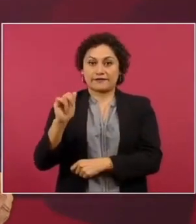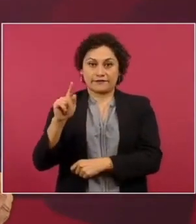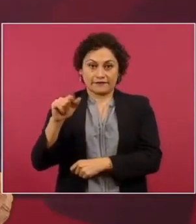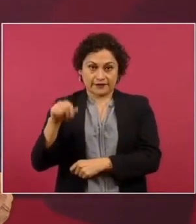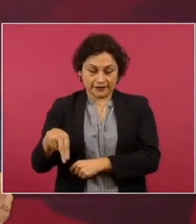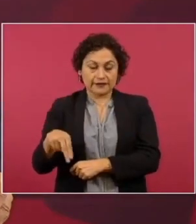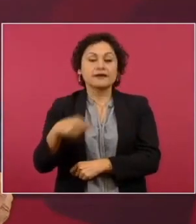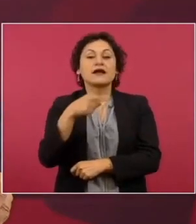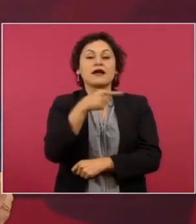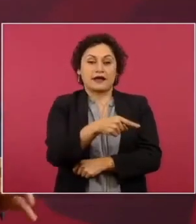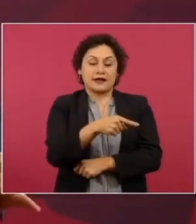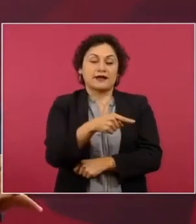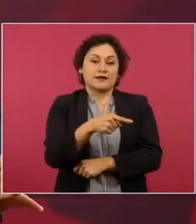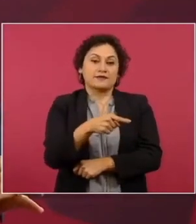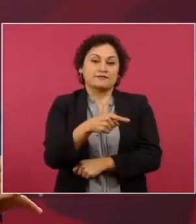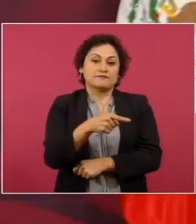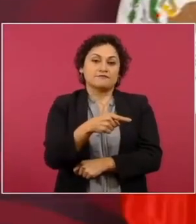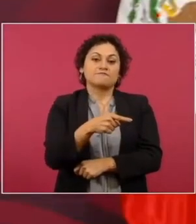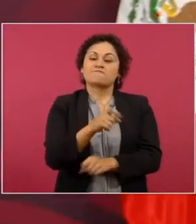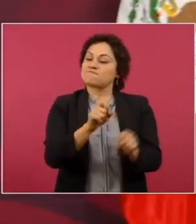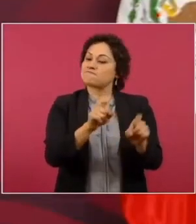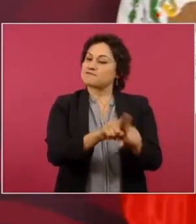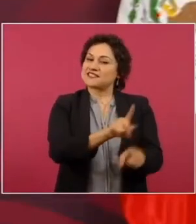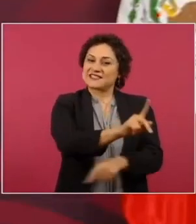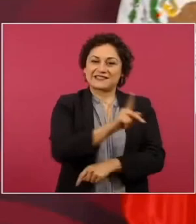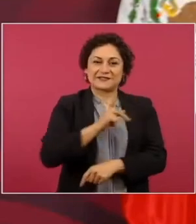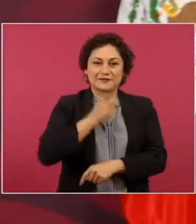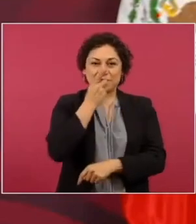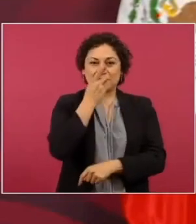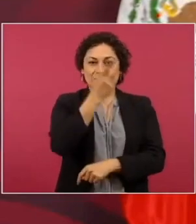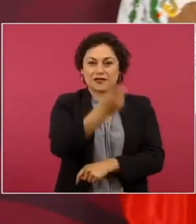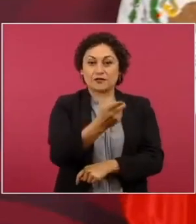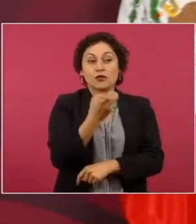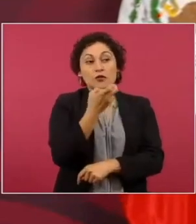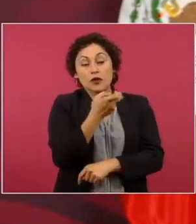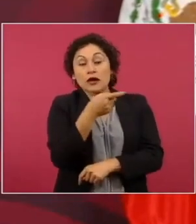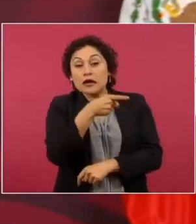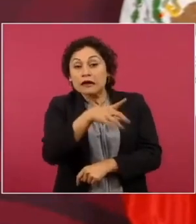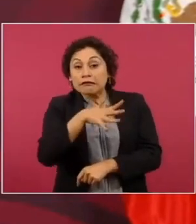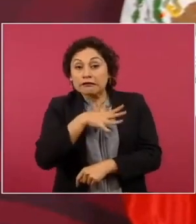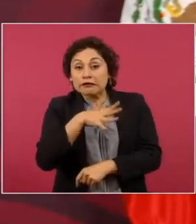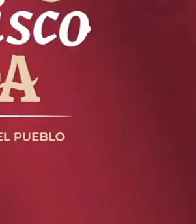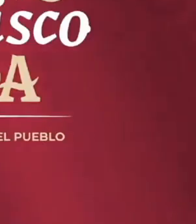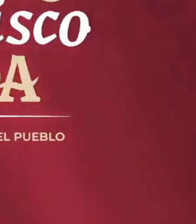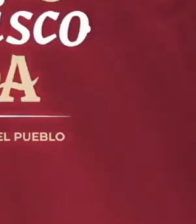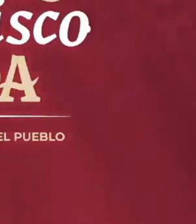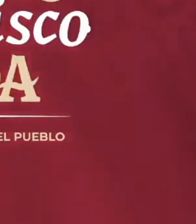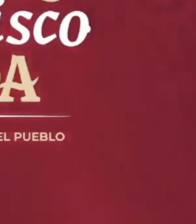inversión, que es el más importante o de los más importantes del mundo.